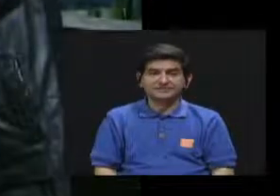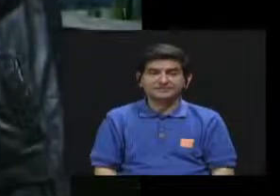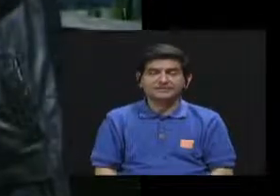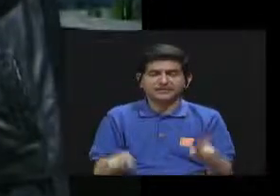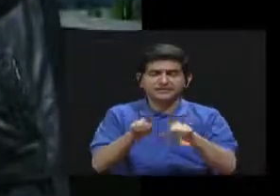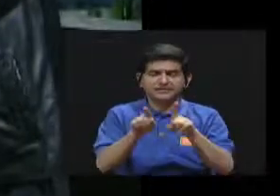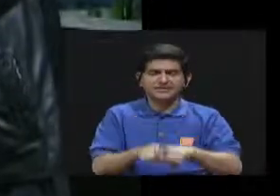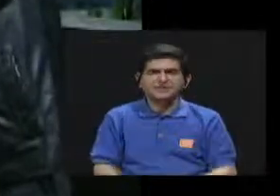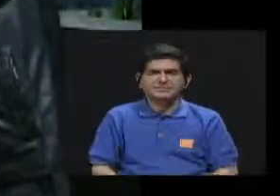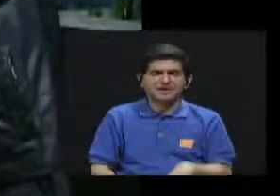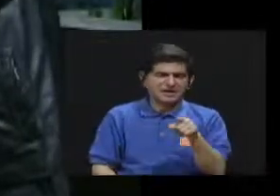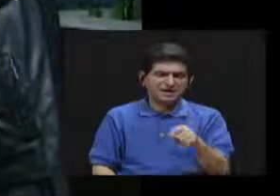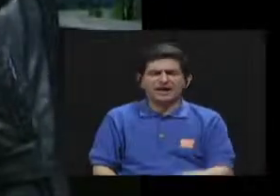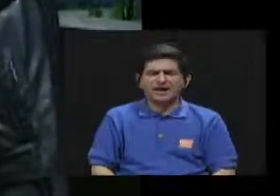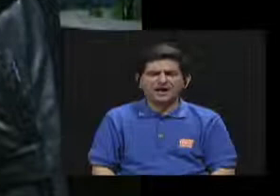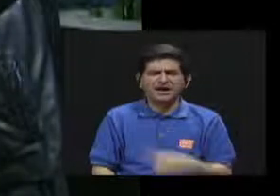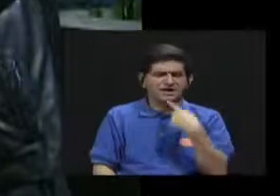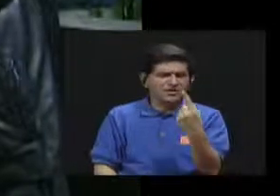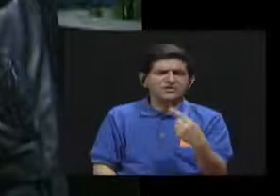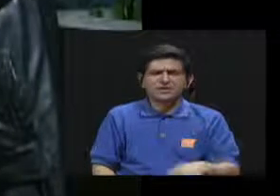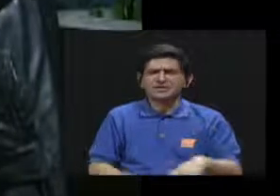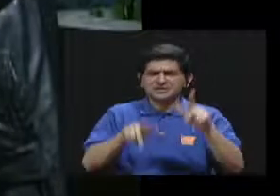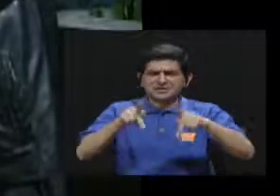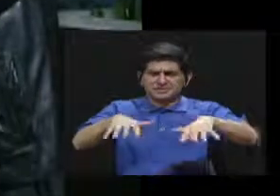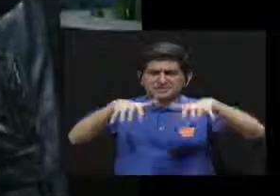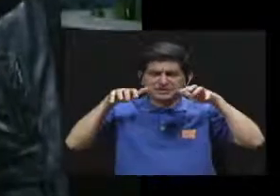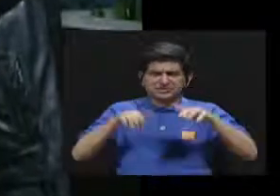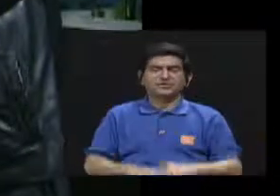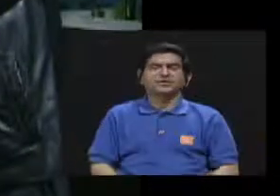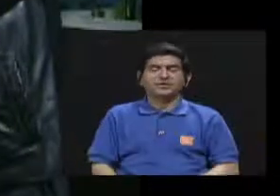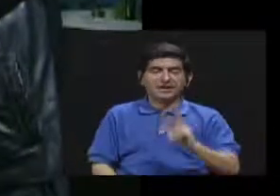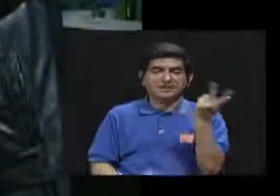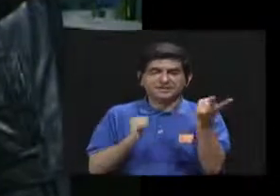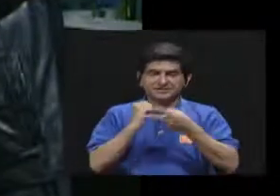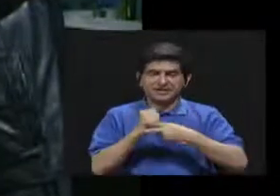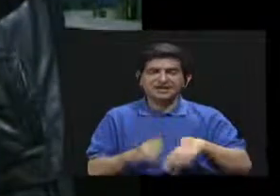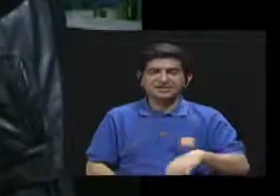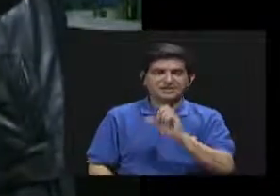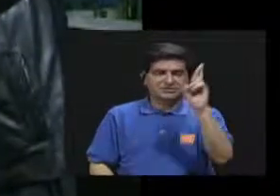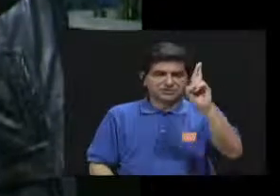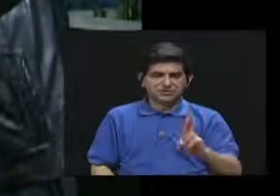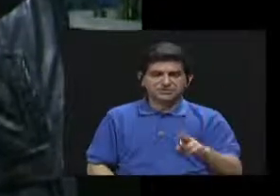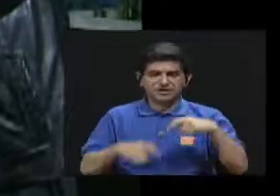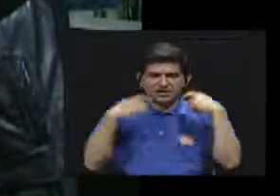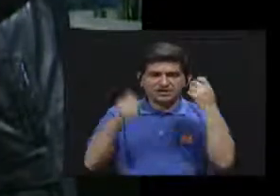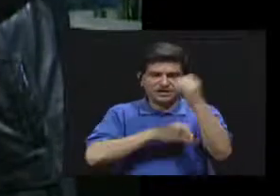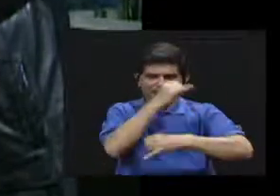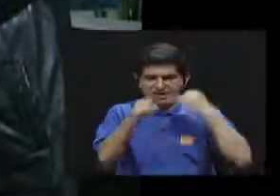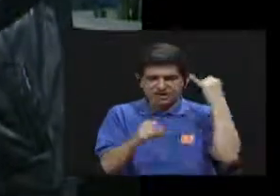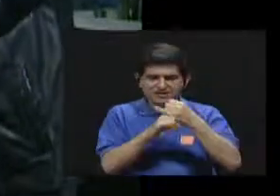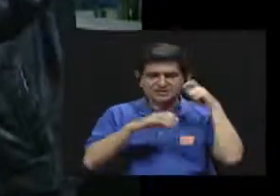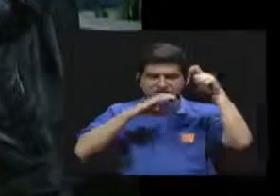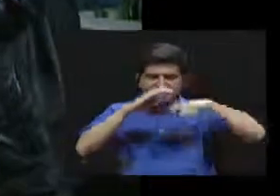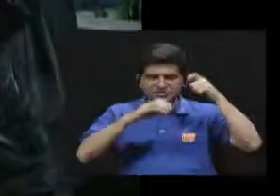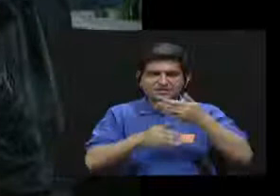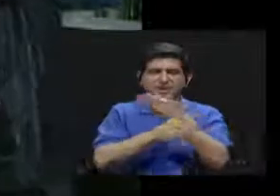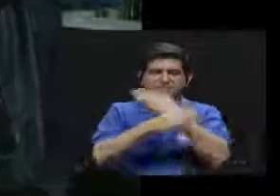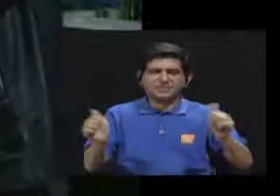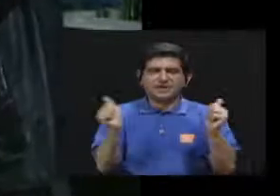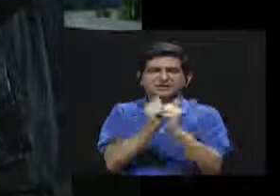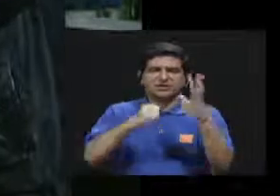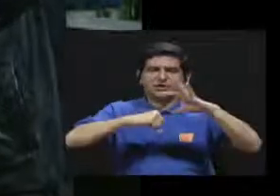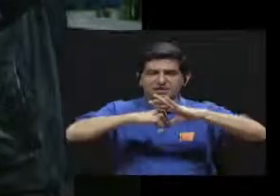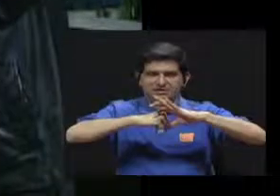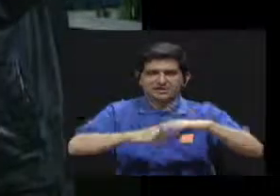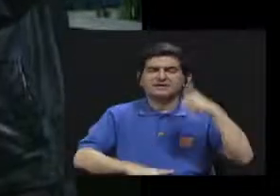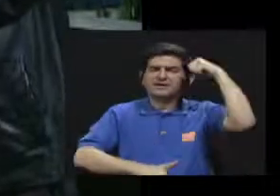público. Un festival, la tercera edición del Costa Rica Festival Internacional de Cine Paz con la Tierra. Hay que recordar,